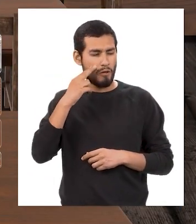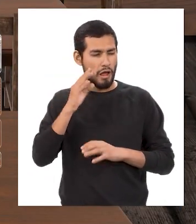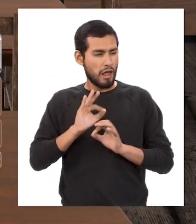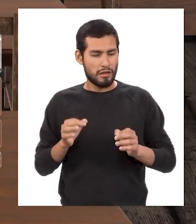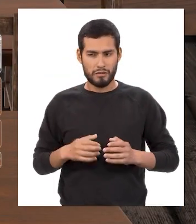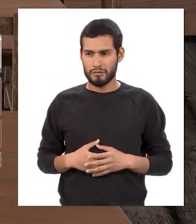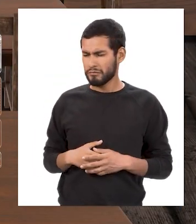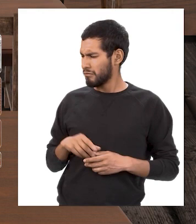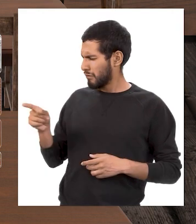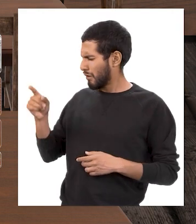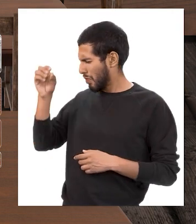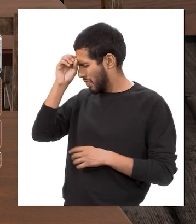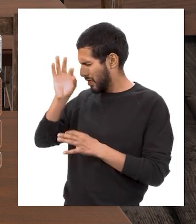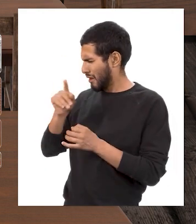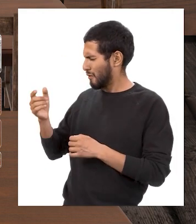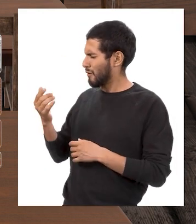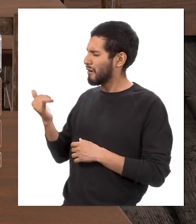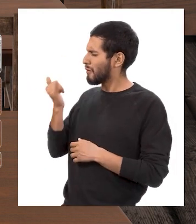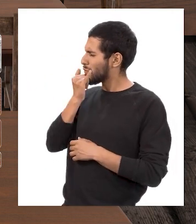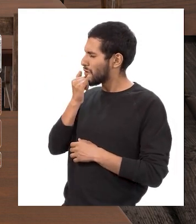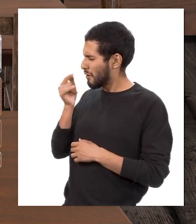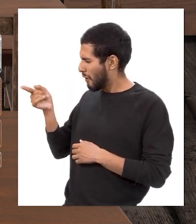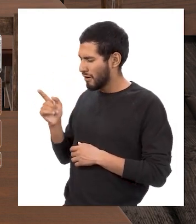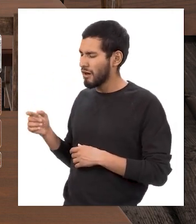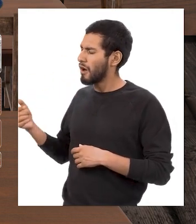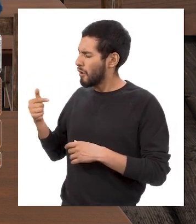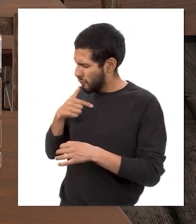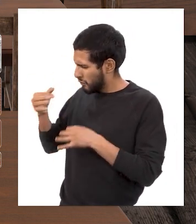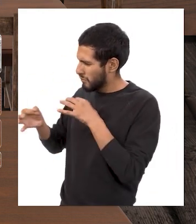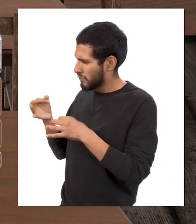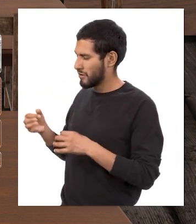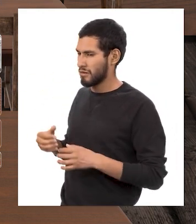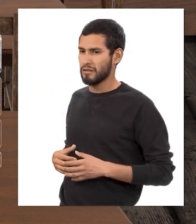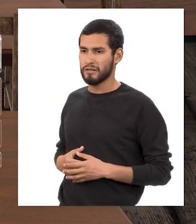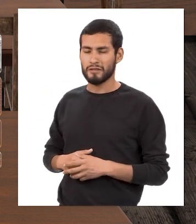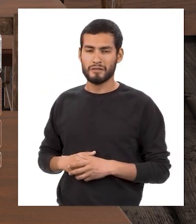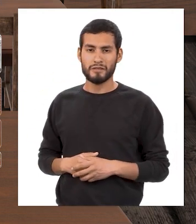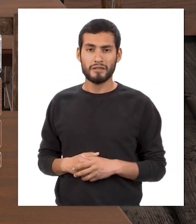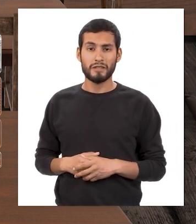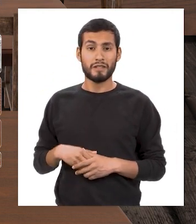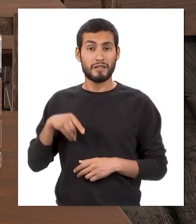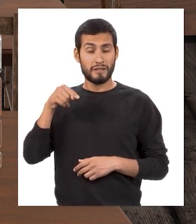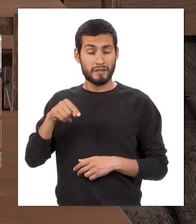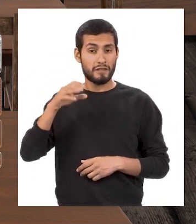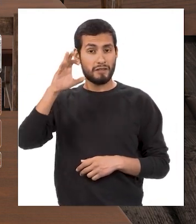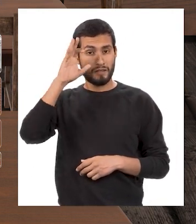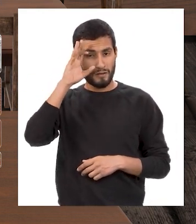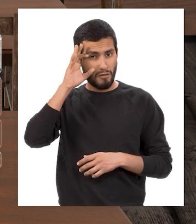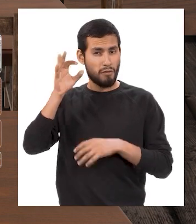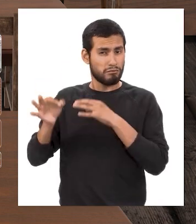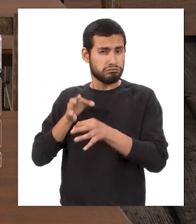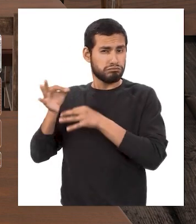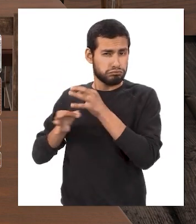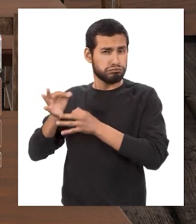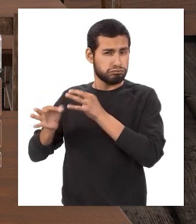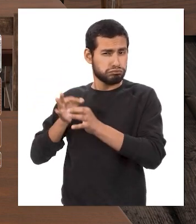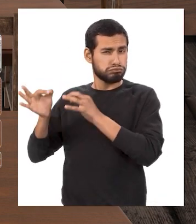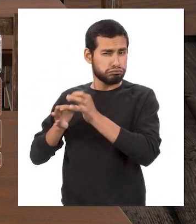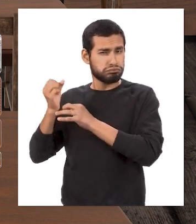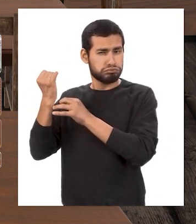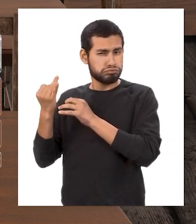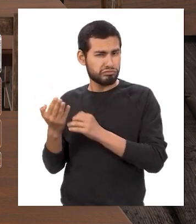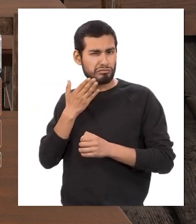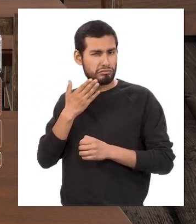Fogg. Pero si usted no sabe nada, por favor, déjeme explicárselo. El agente Fix le explicó a